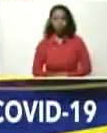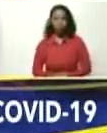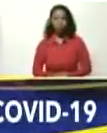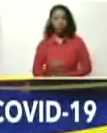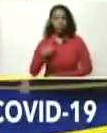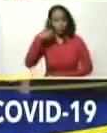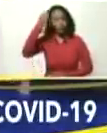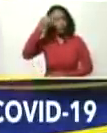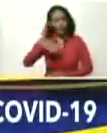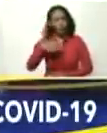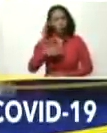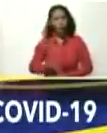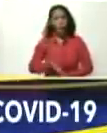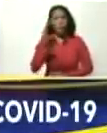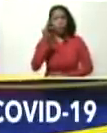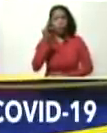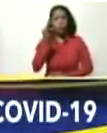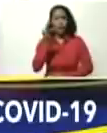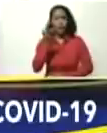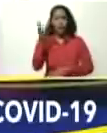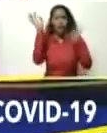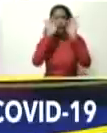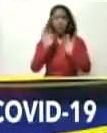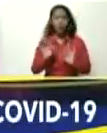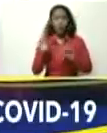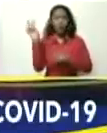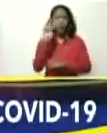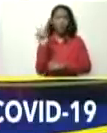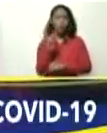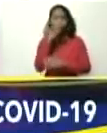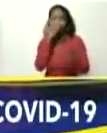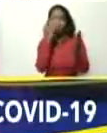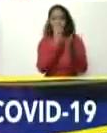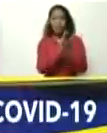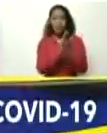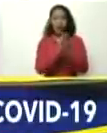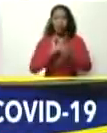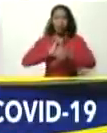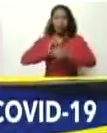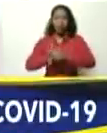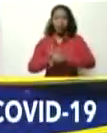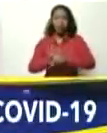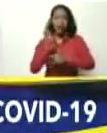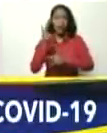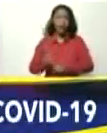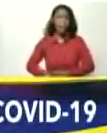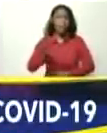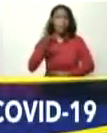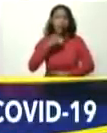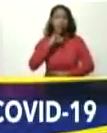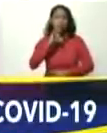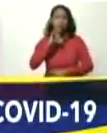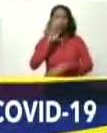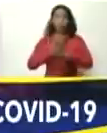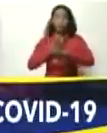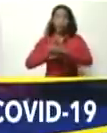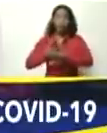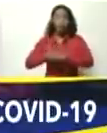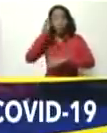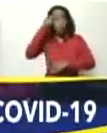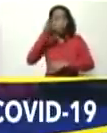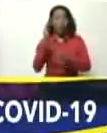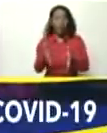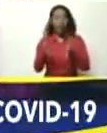Creo que la clave del método venezolano para enfrentar el coronavirus es informar bien al pueblo, ganar